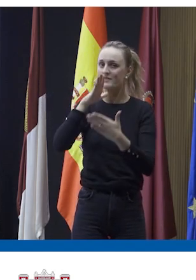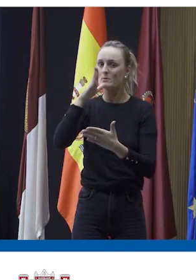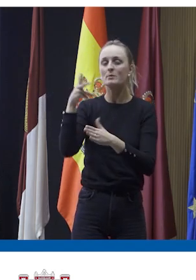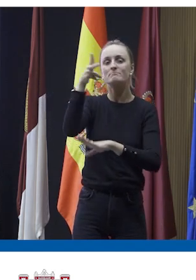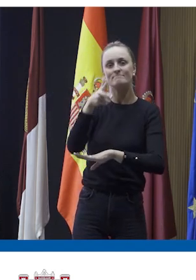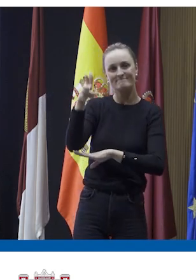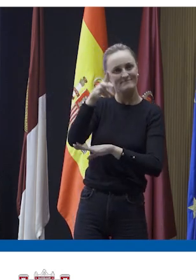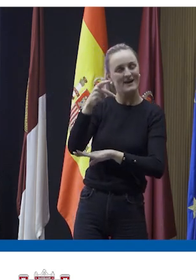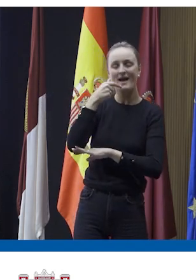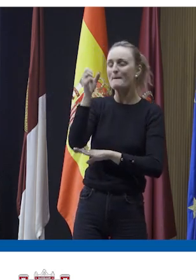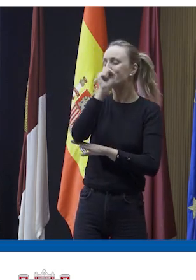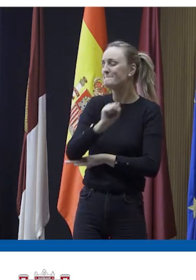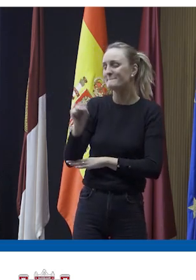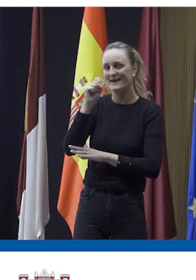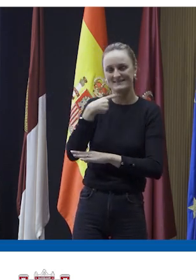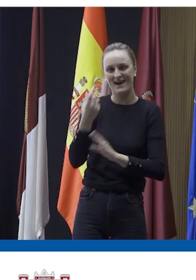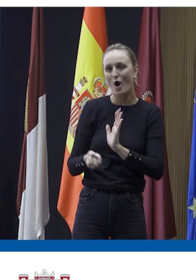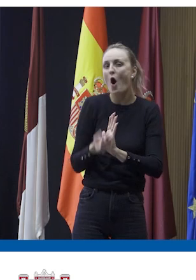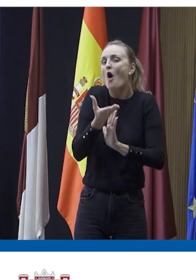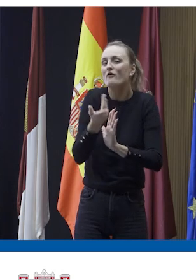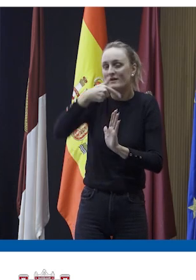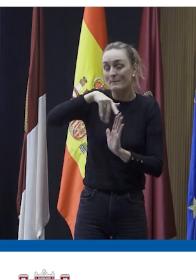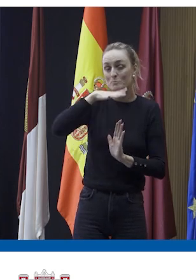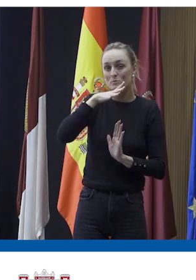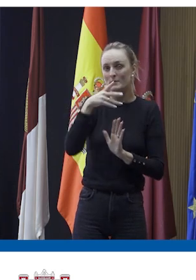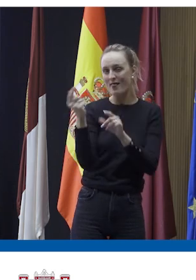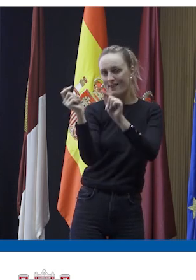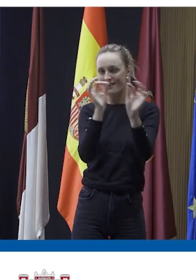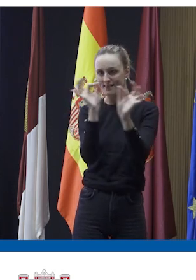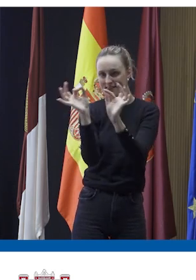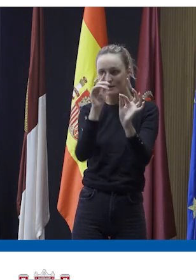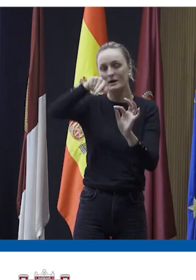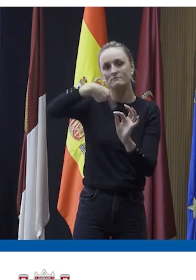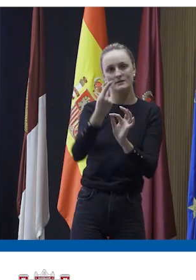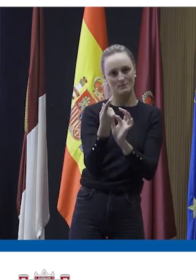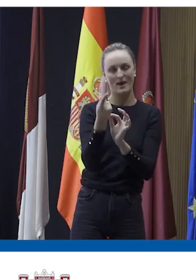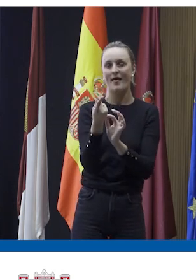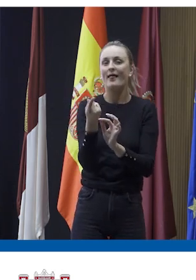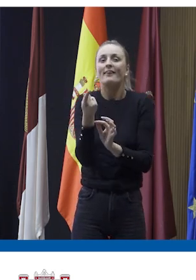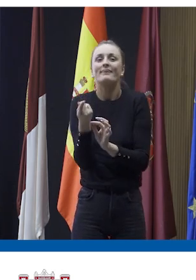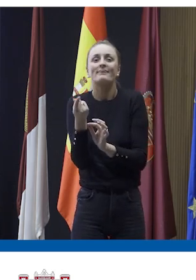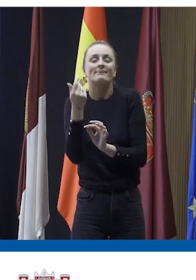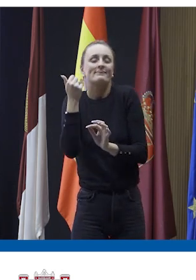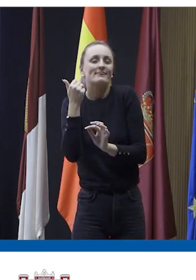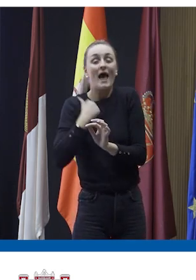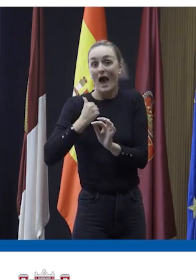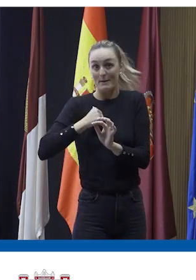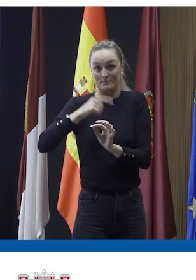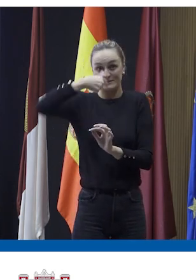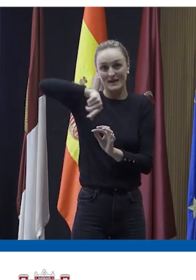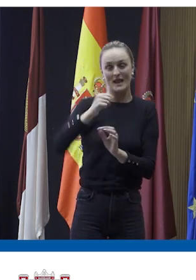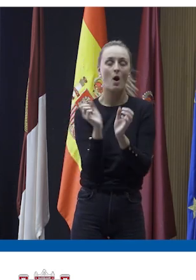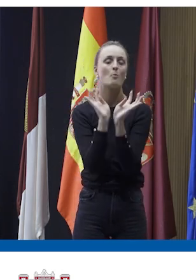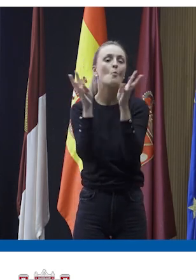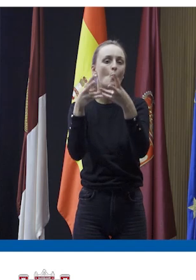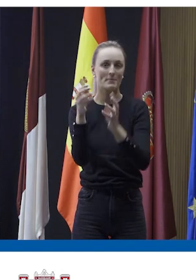tan maravillosamente bien estas conferencias, por editarlas, para después disfrutarlas en la página web de ALUEX y